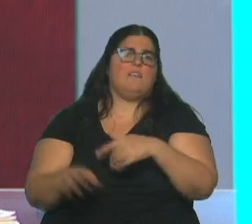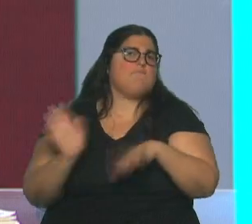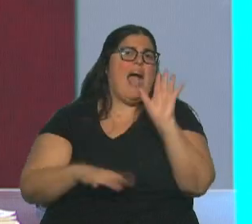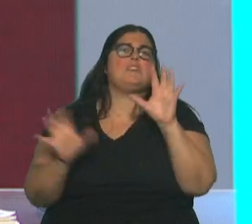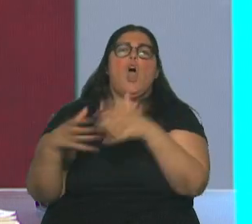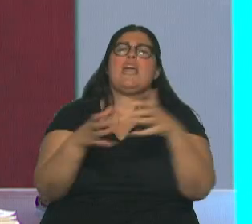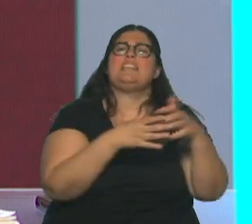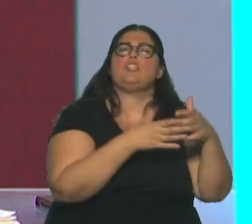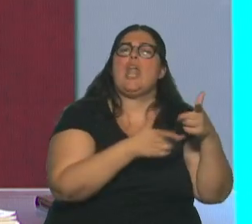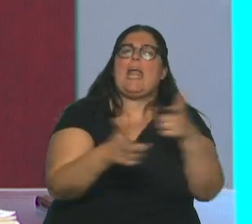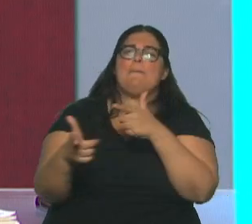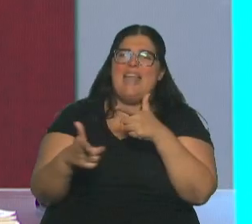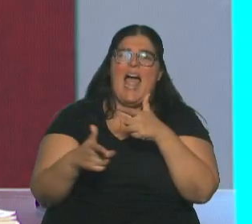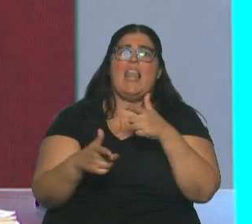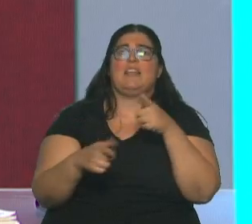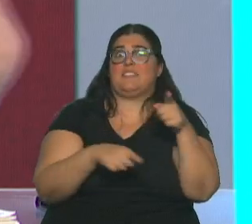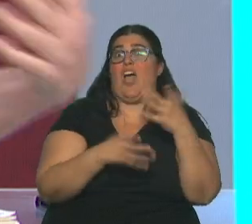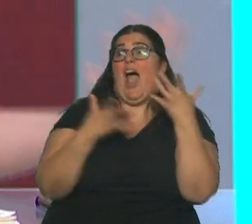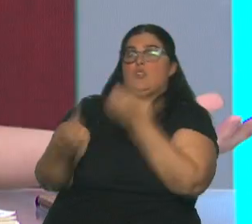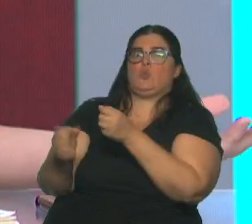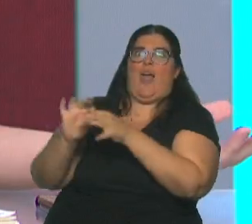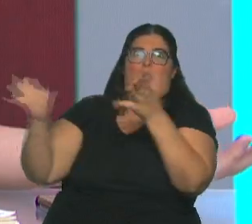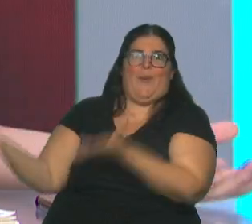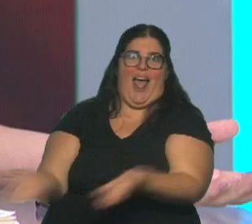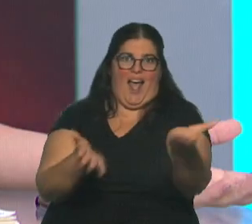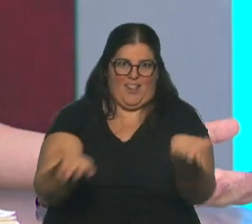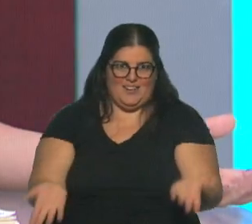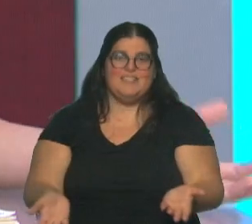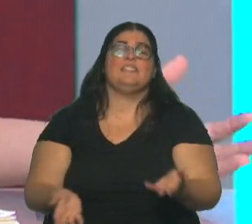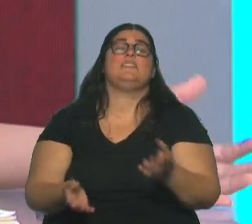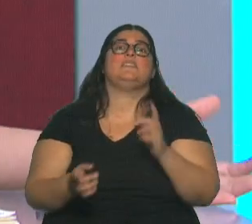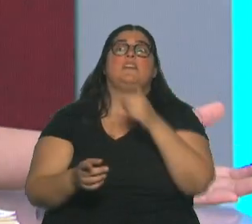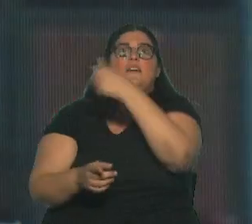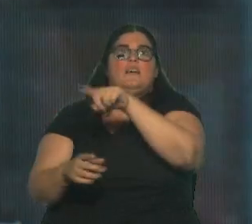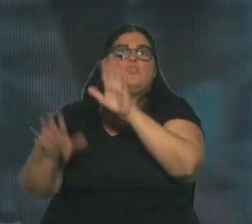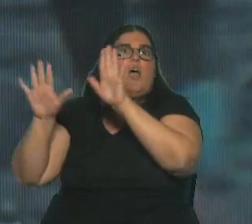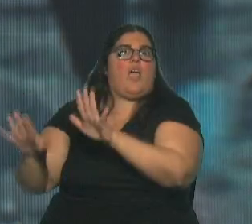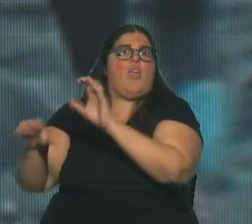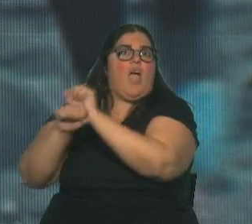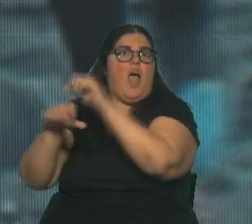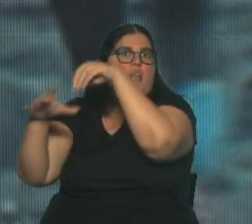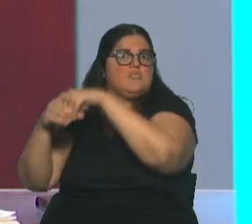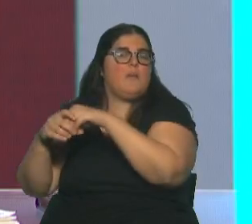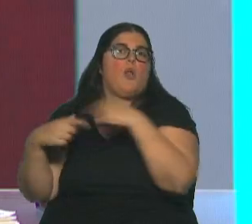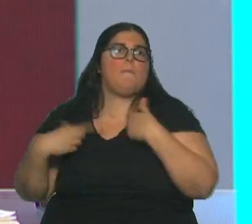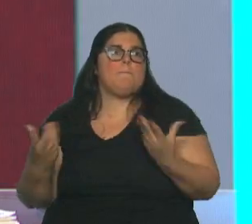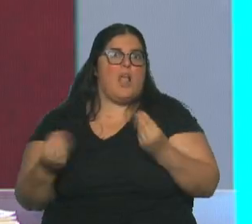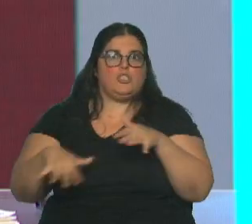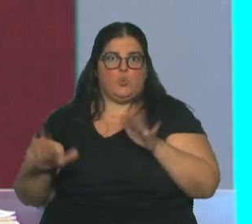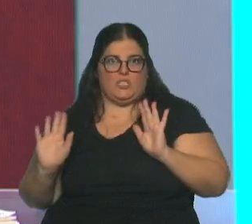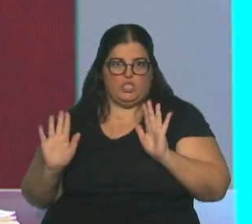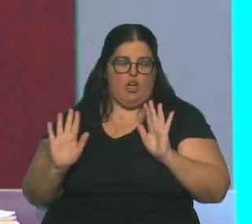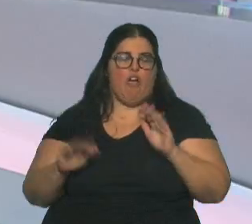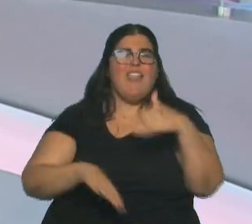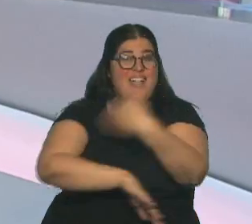organizaciones criminales, y los liberaron. De hecho, algunos que se quedaban en las cárceles por el temor a lo que podía suceder. Y que contábamos, las calles,